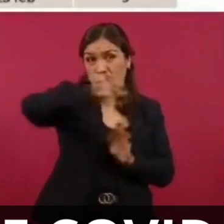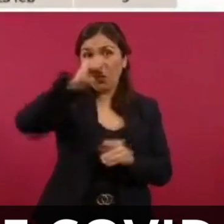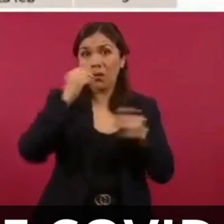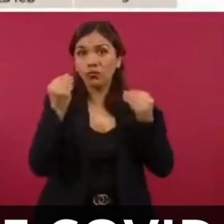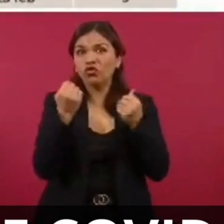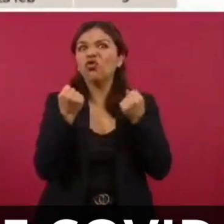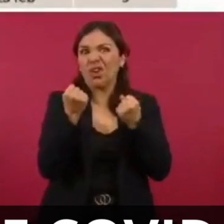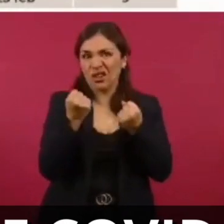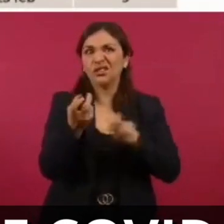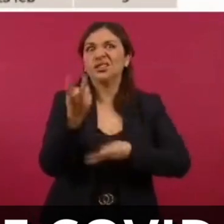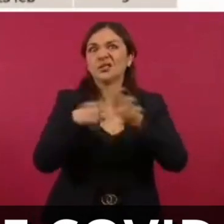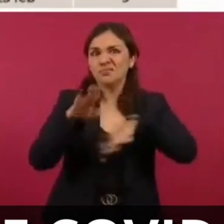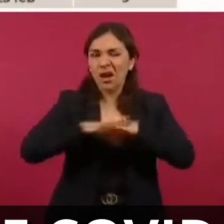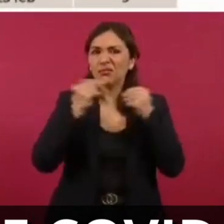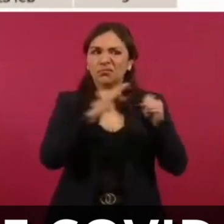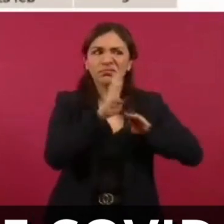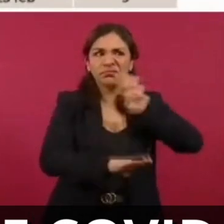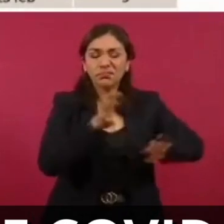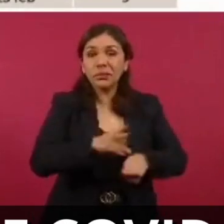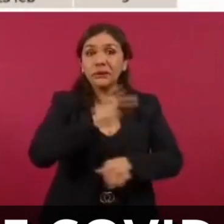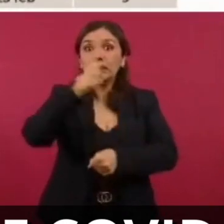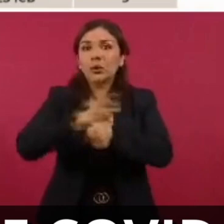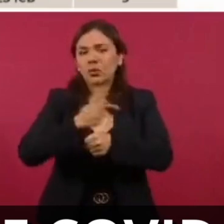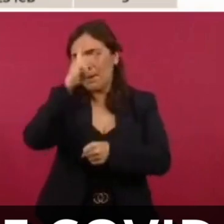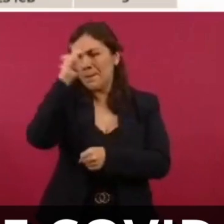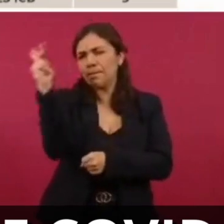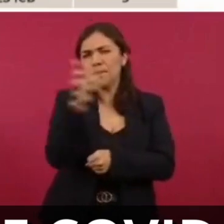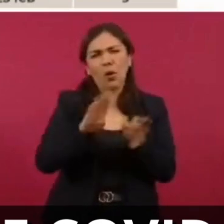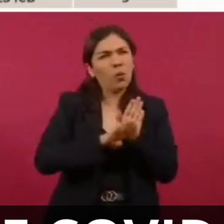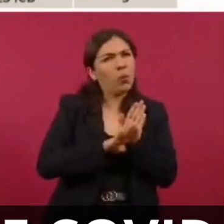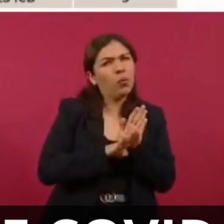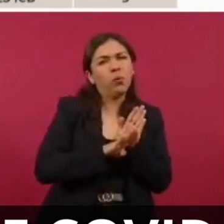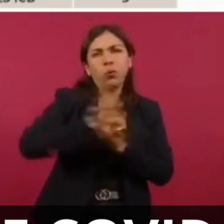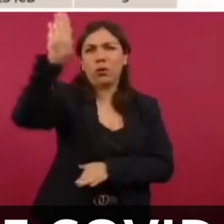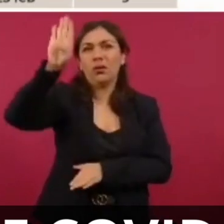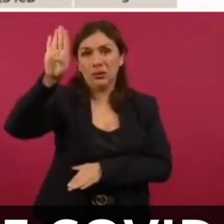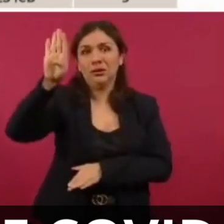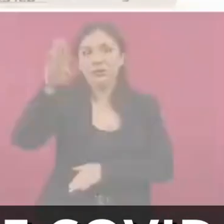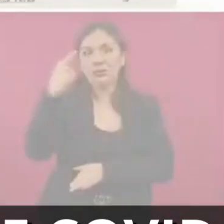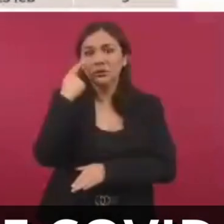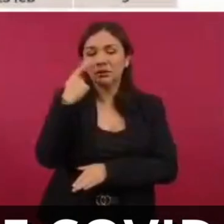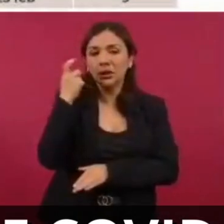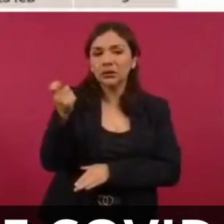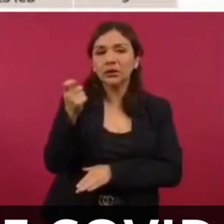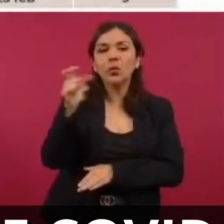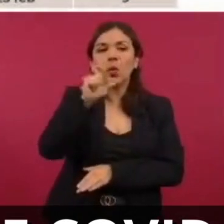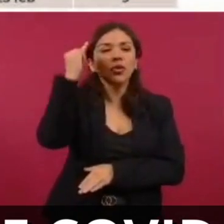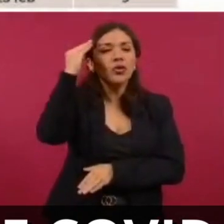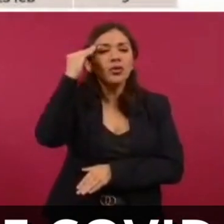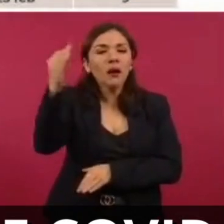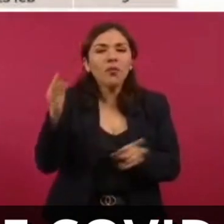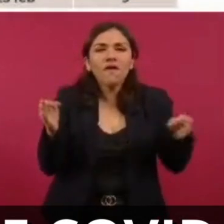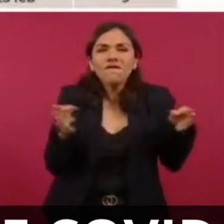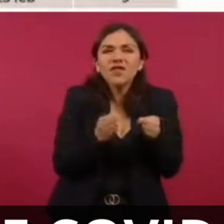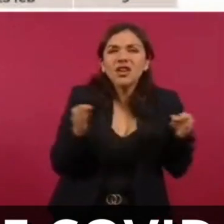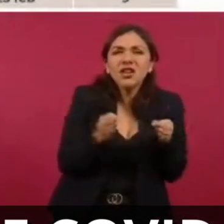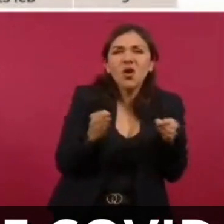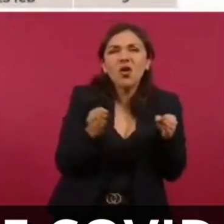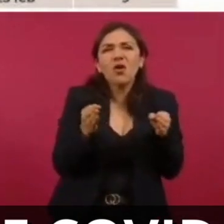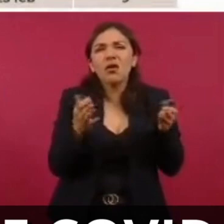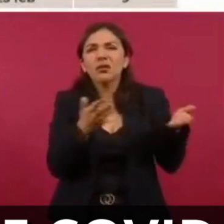segunda fue aún más intensa, fue la más intensa en el invierno, otoño-invierno